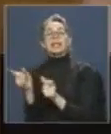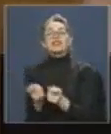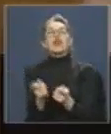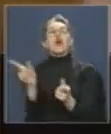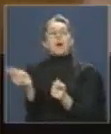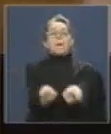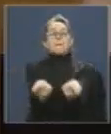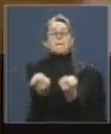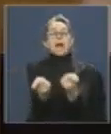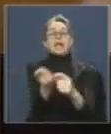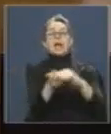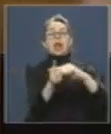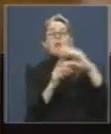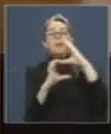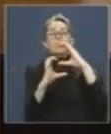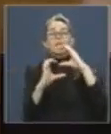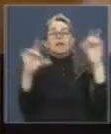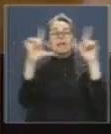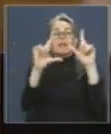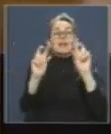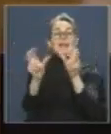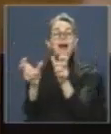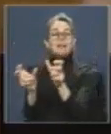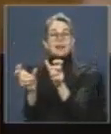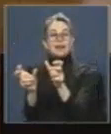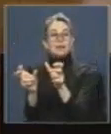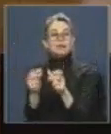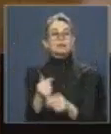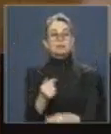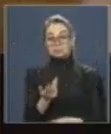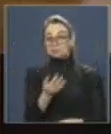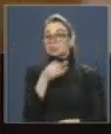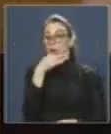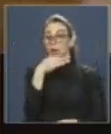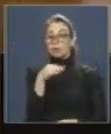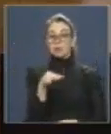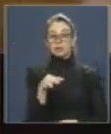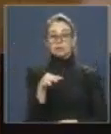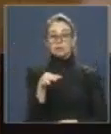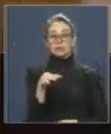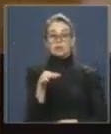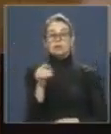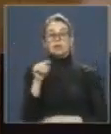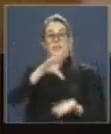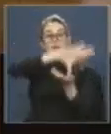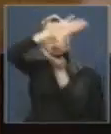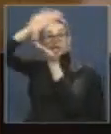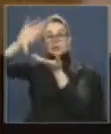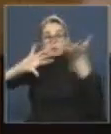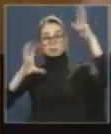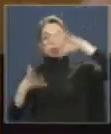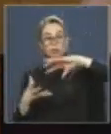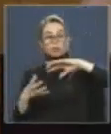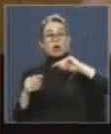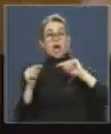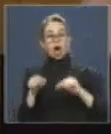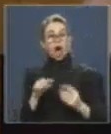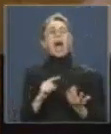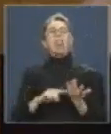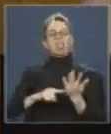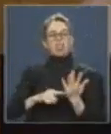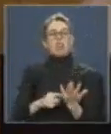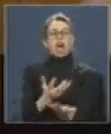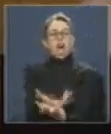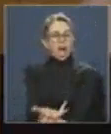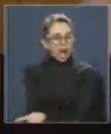los medios de comunicación no he aventurado decir que el mundo está en condiciones tecnológicas más que suficientes